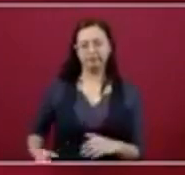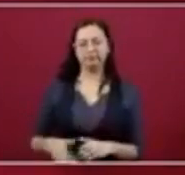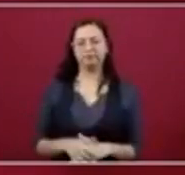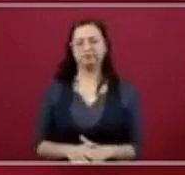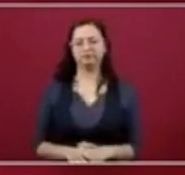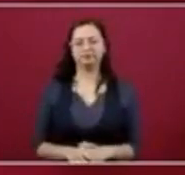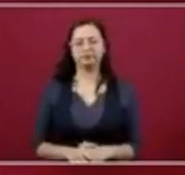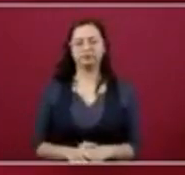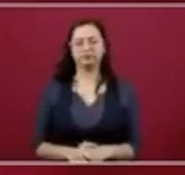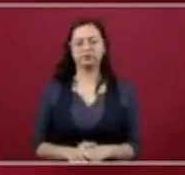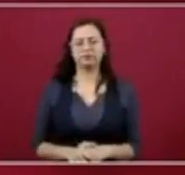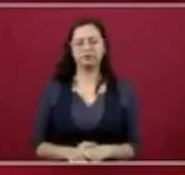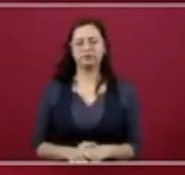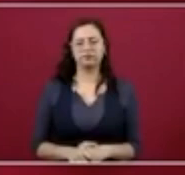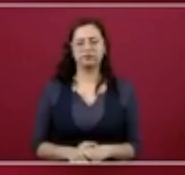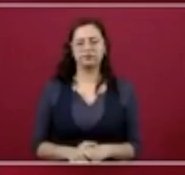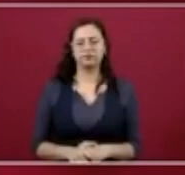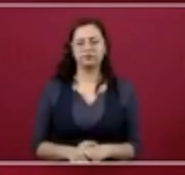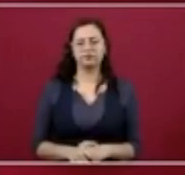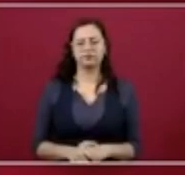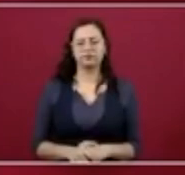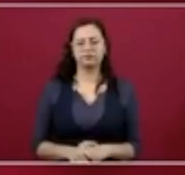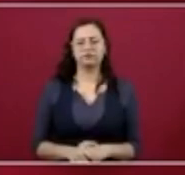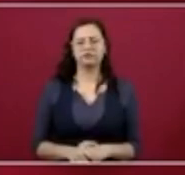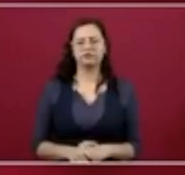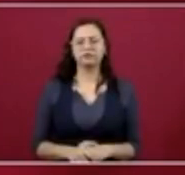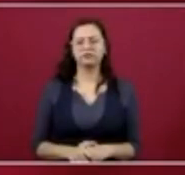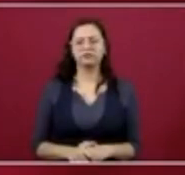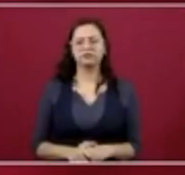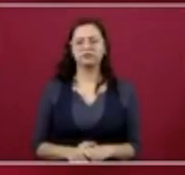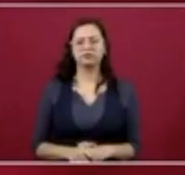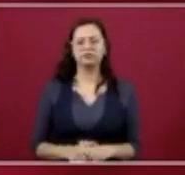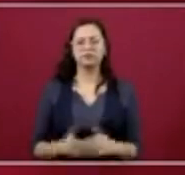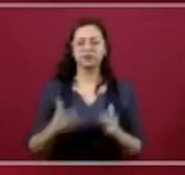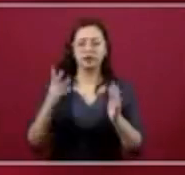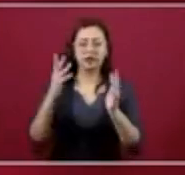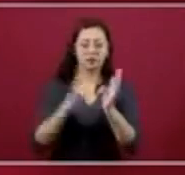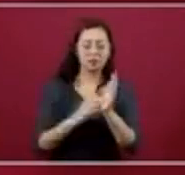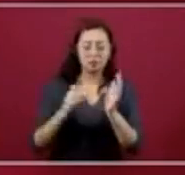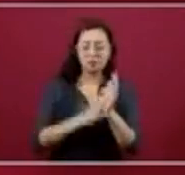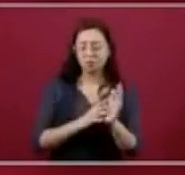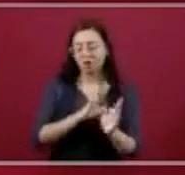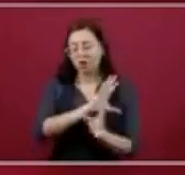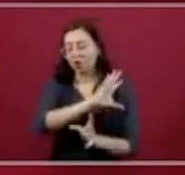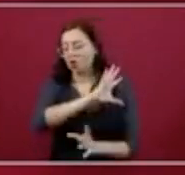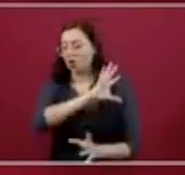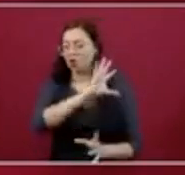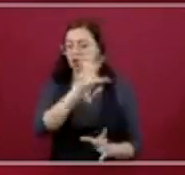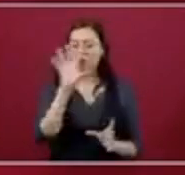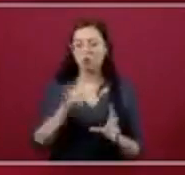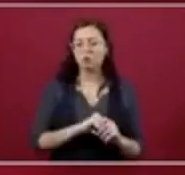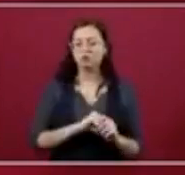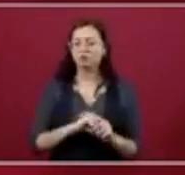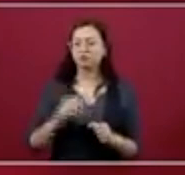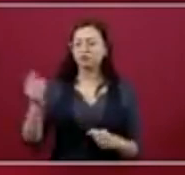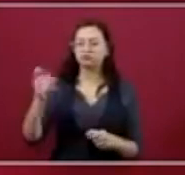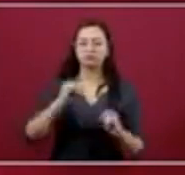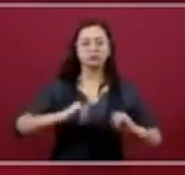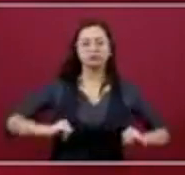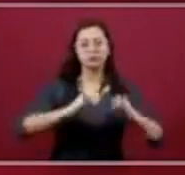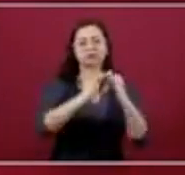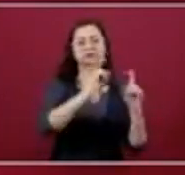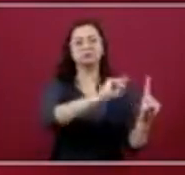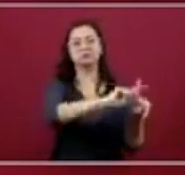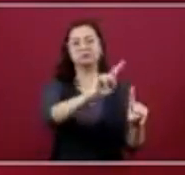estamos obligados a recibir toda la documentación que nos manden las